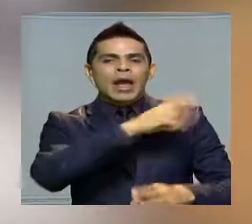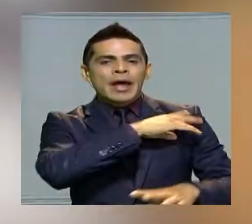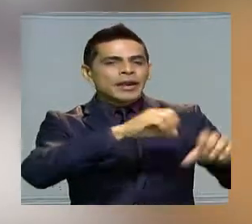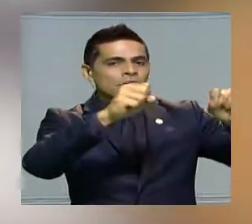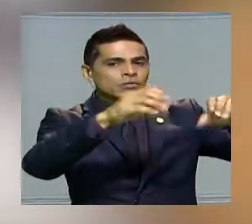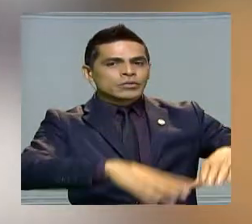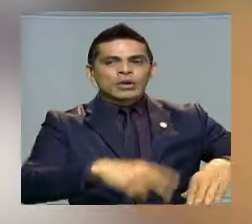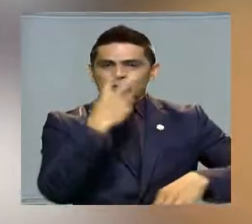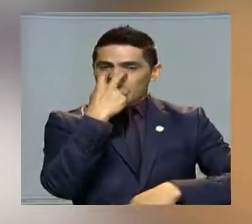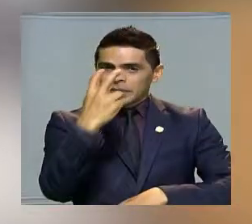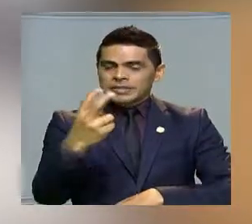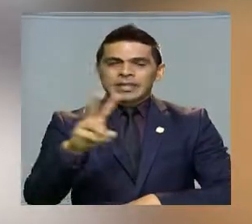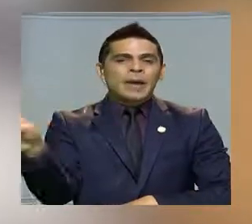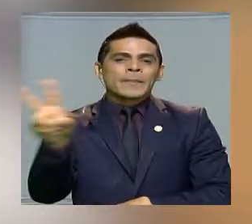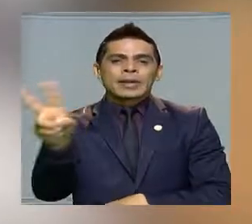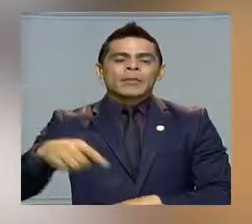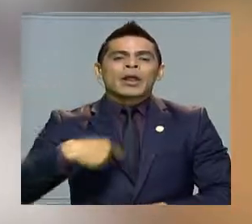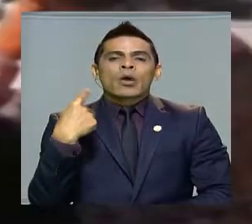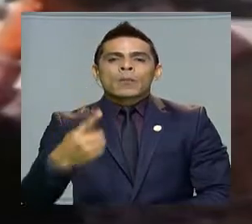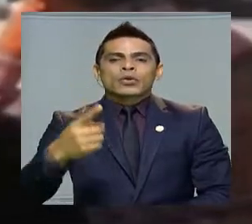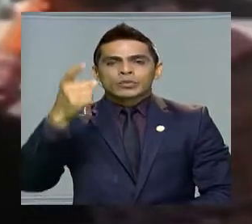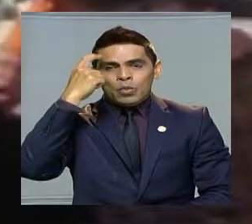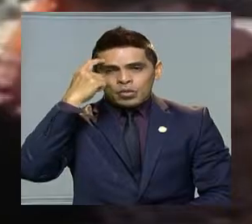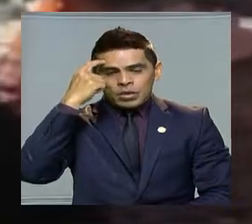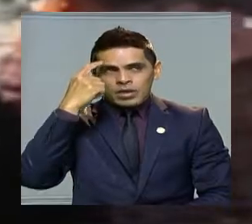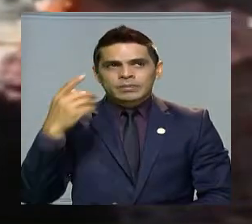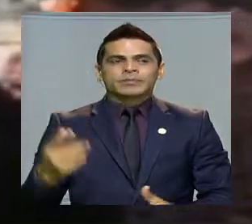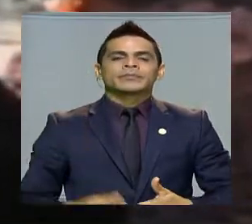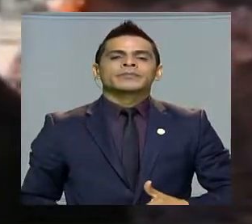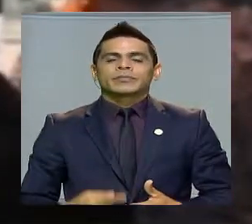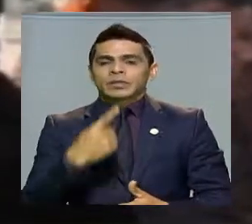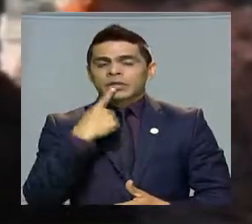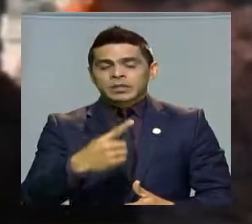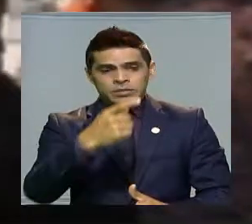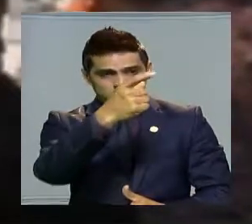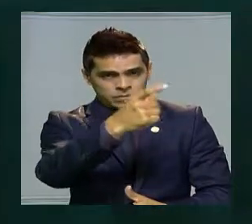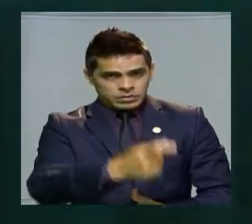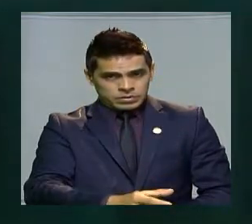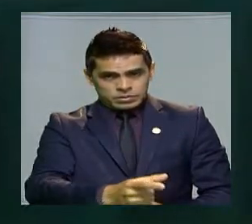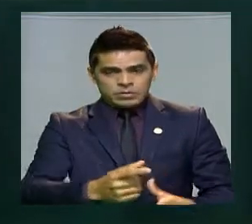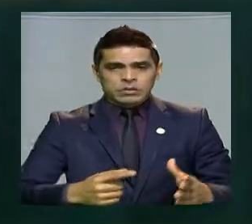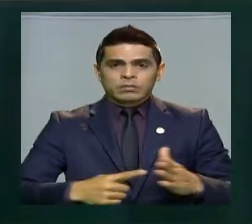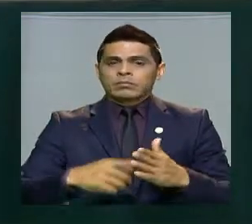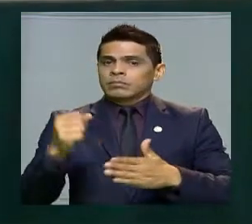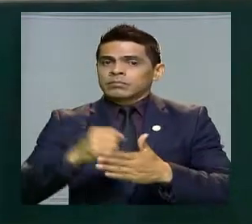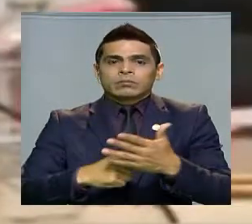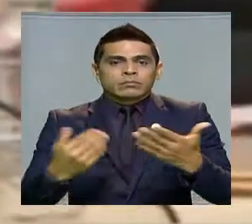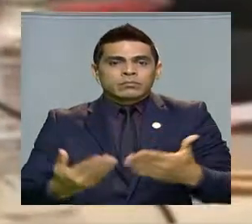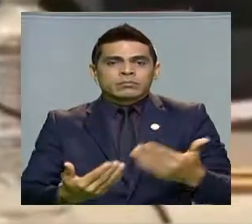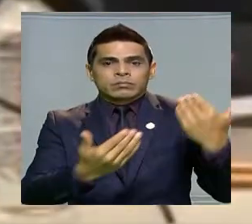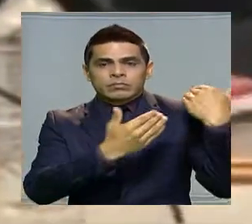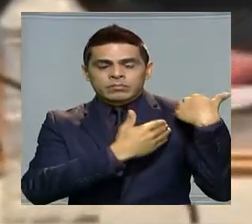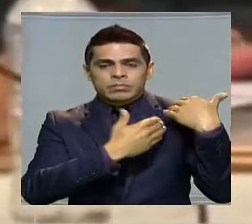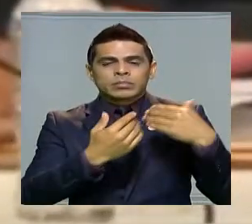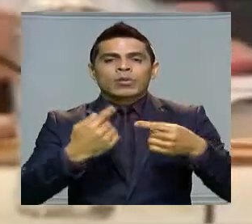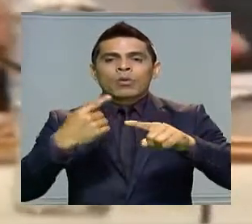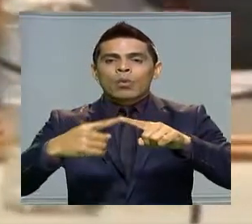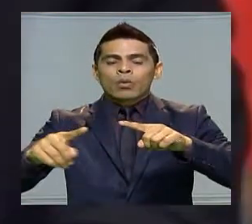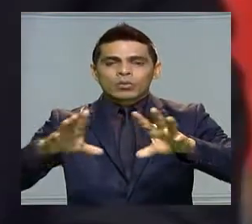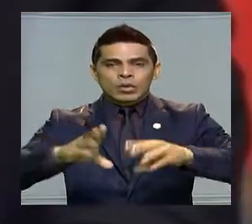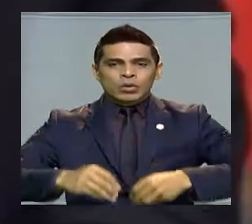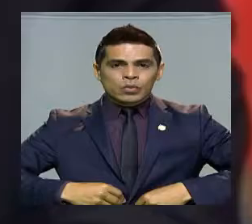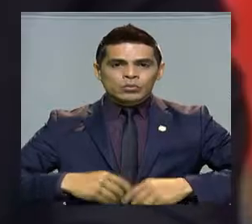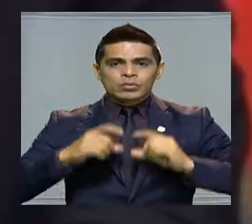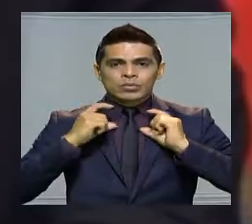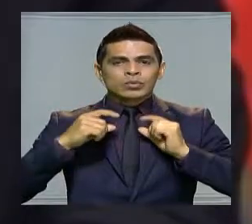a su visita a Venezuela para los próximos días. La vacante del representante de la Santa Sede la tomará el nuncio apostólico